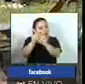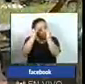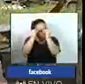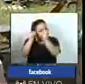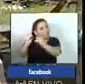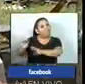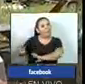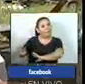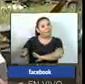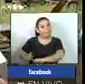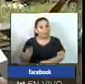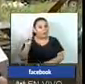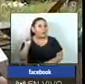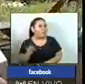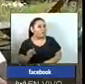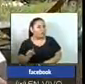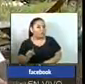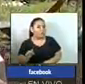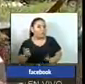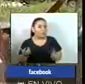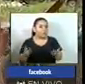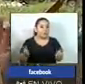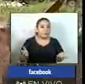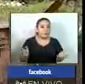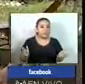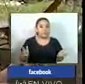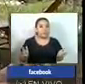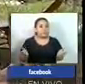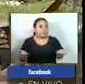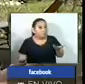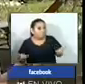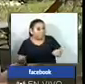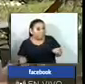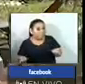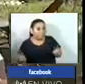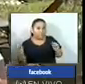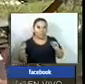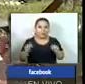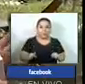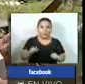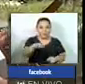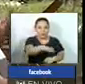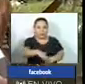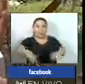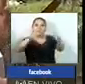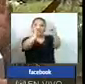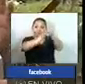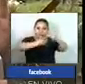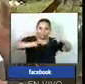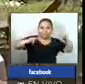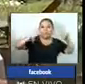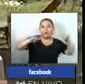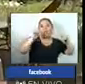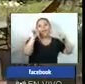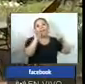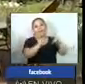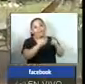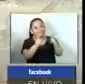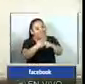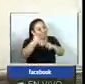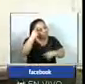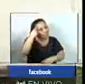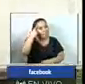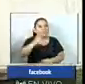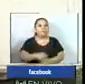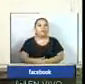y en estos momentos durante nuestra están dentro de nuestras instalaciones cambia totalmente su mente